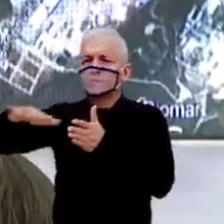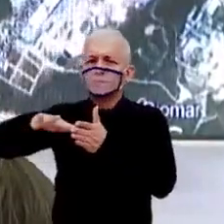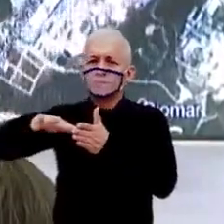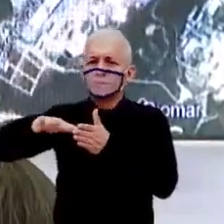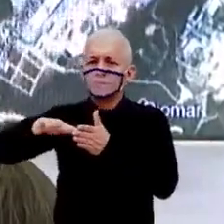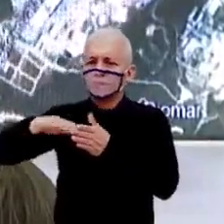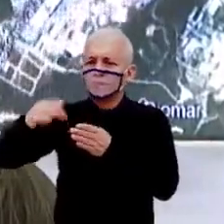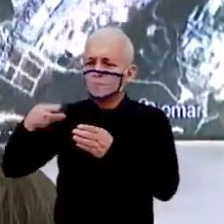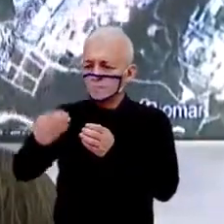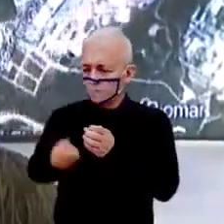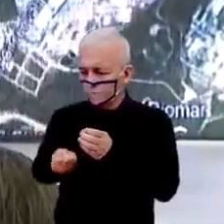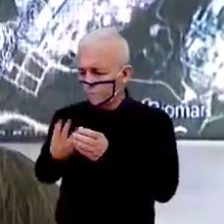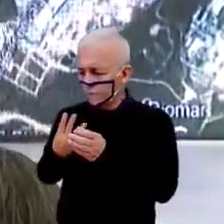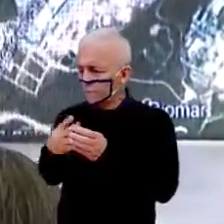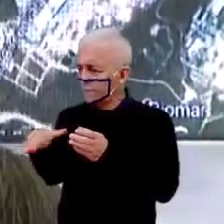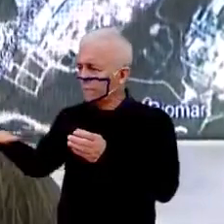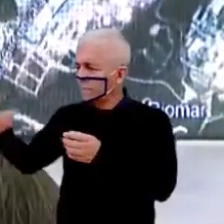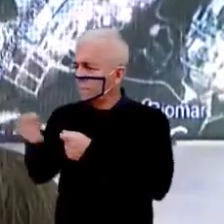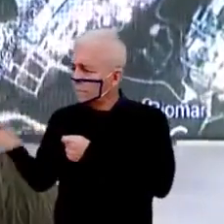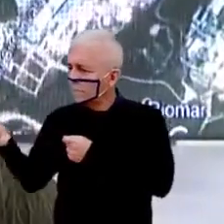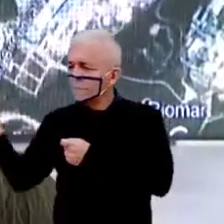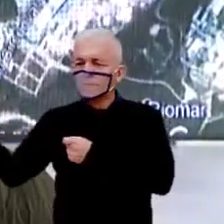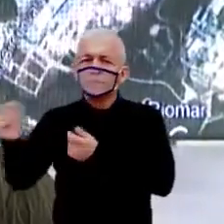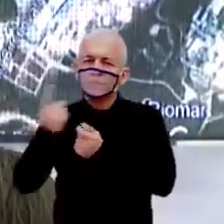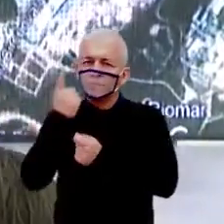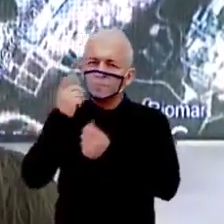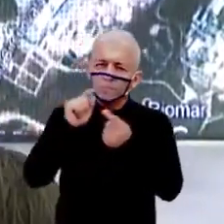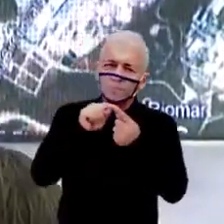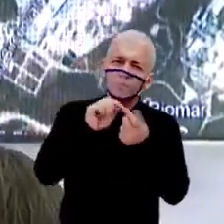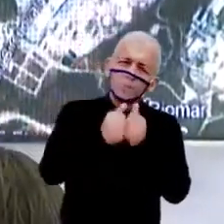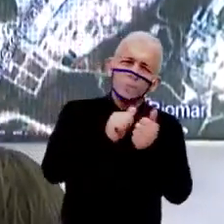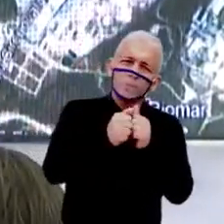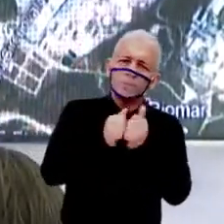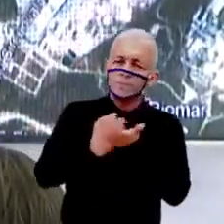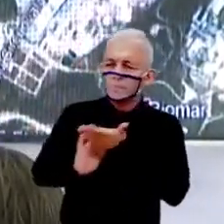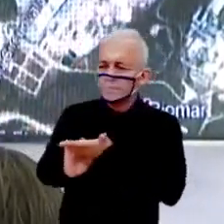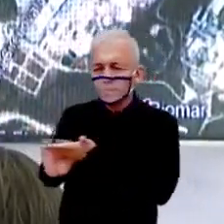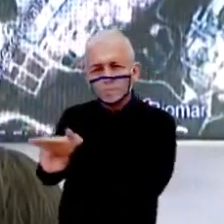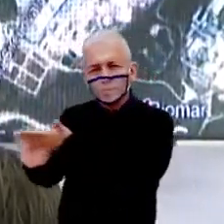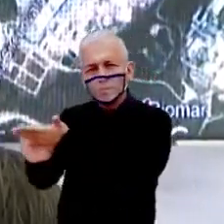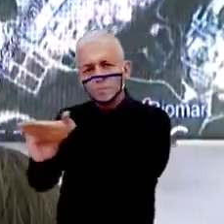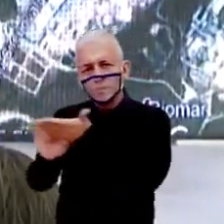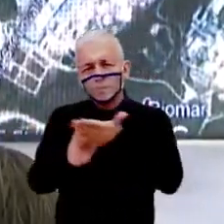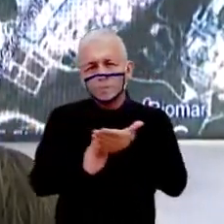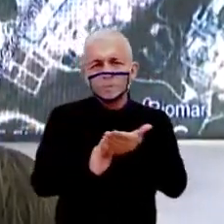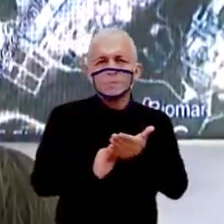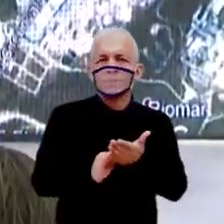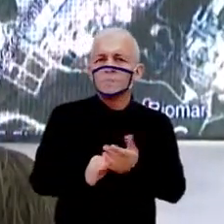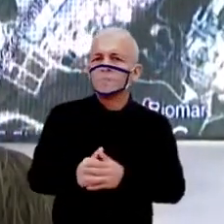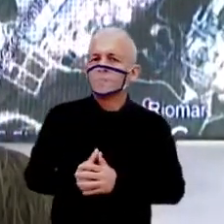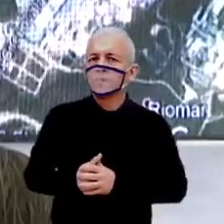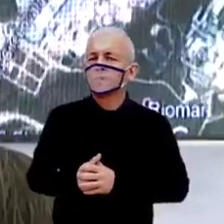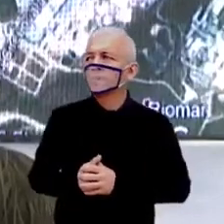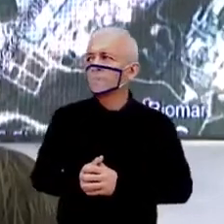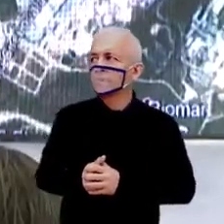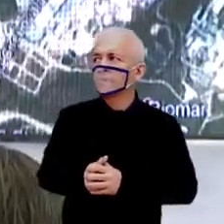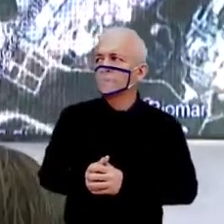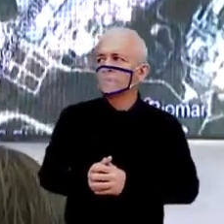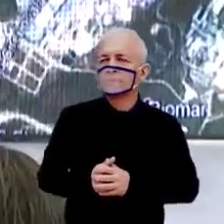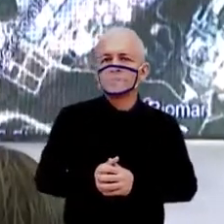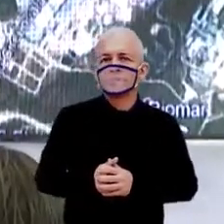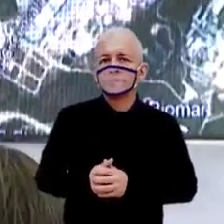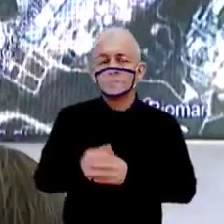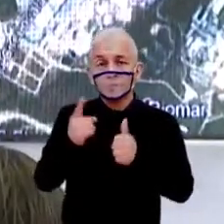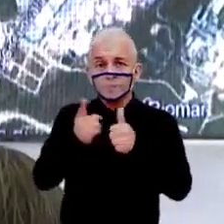barrios vecinos que son los que cohabitan con el ecosistema. Y por eso la apuesta es esta serie de proyectos, los paso muy rápido. Hay una